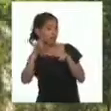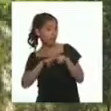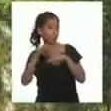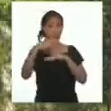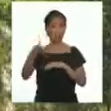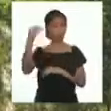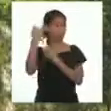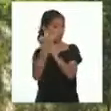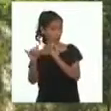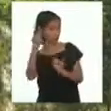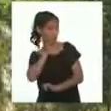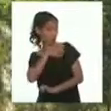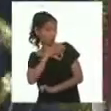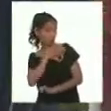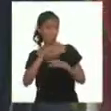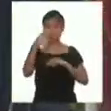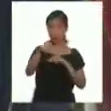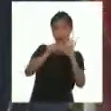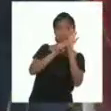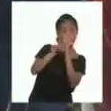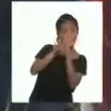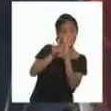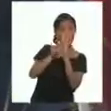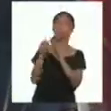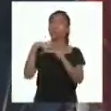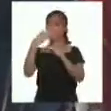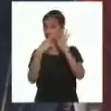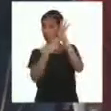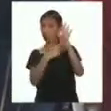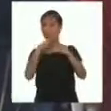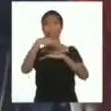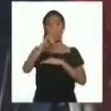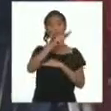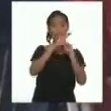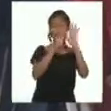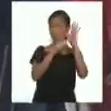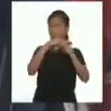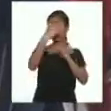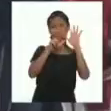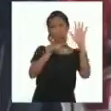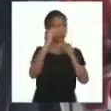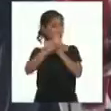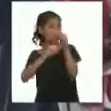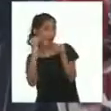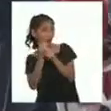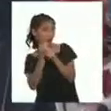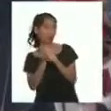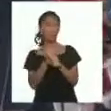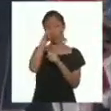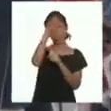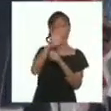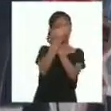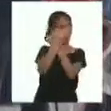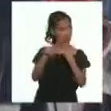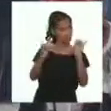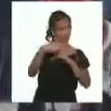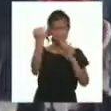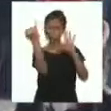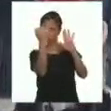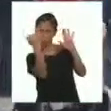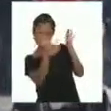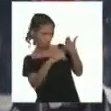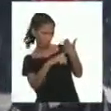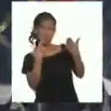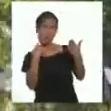pintura fue hecha después de 80 años de la proclamación de la independencia. lo más probable es que el pintor